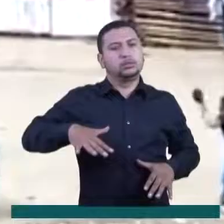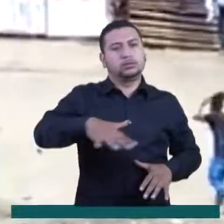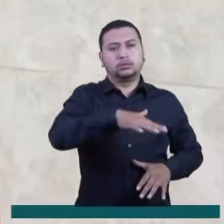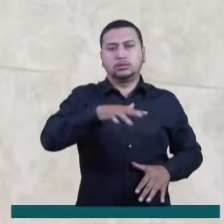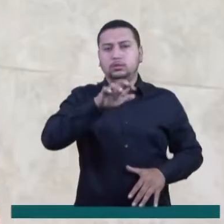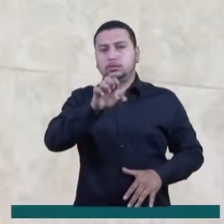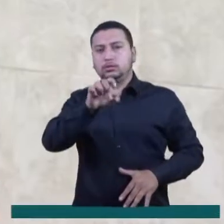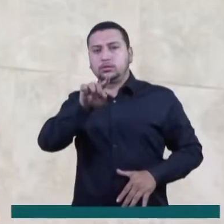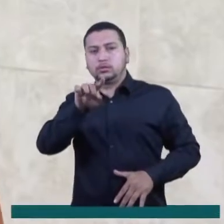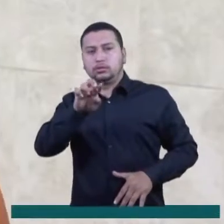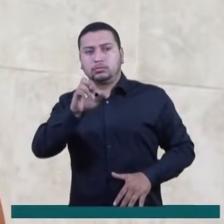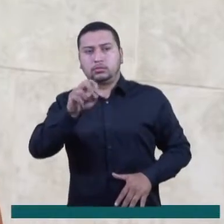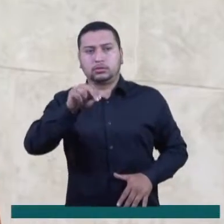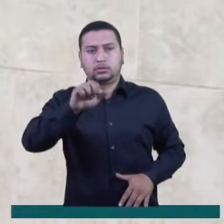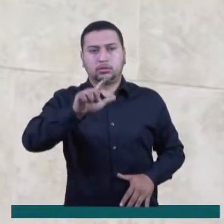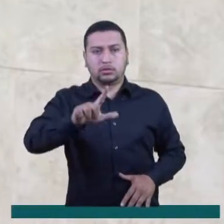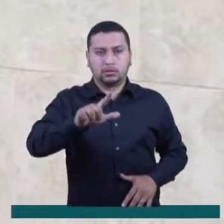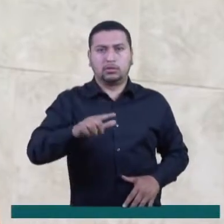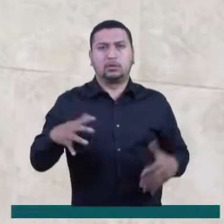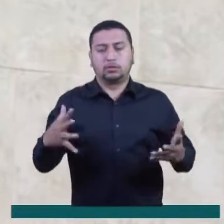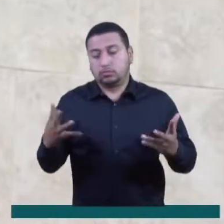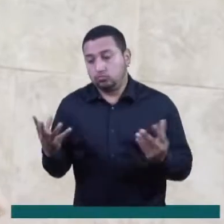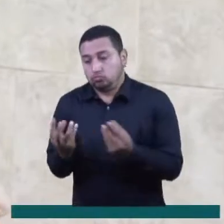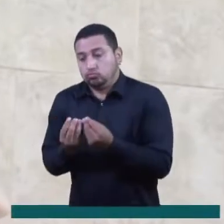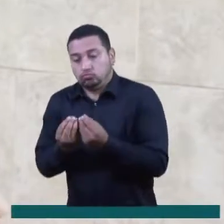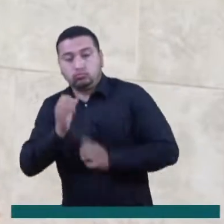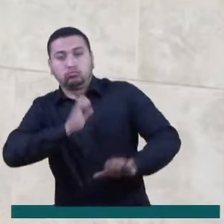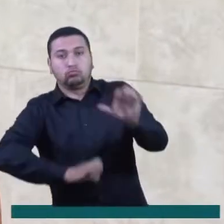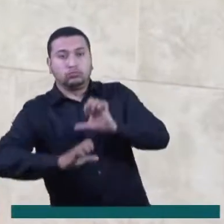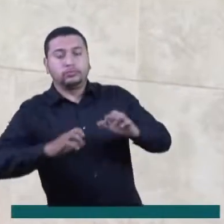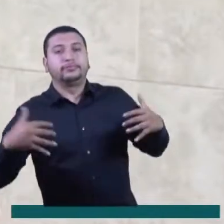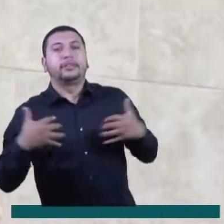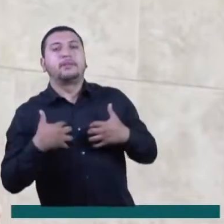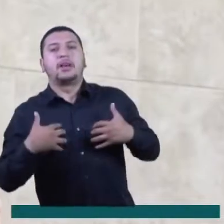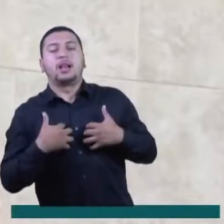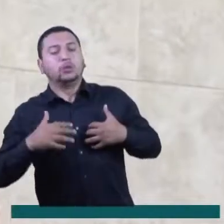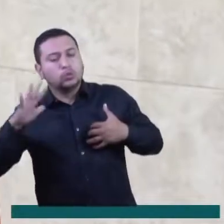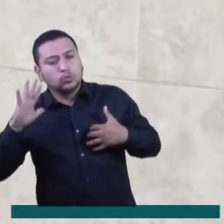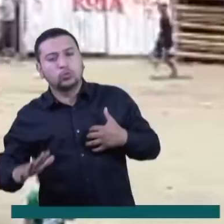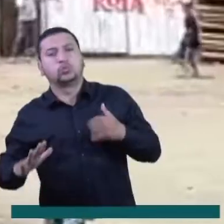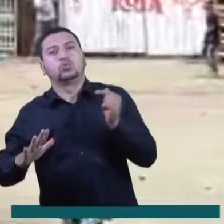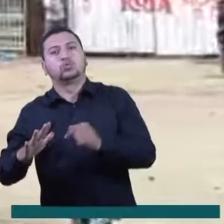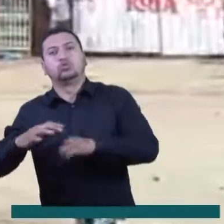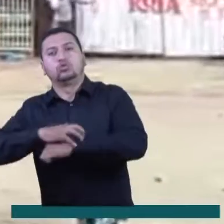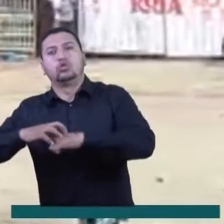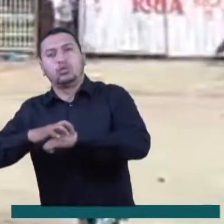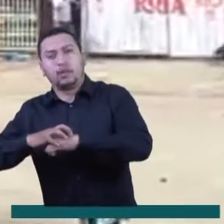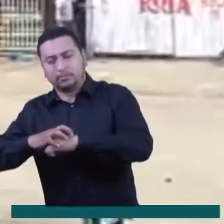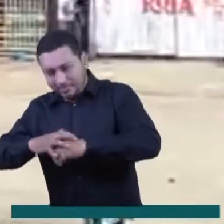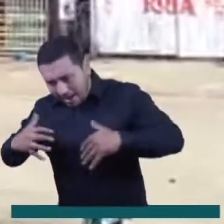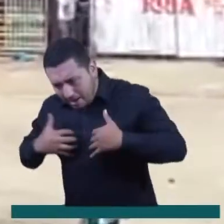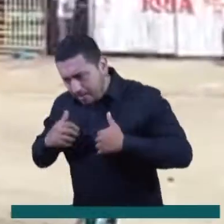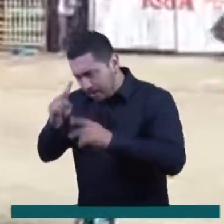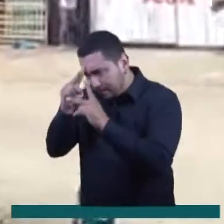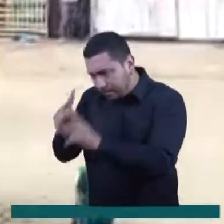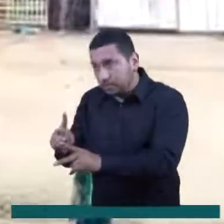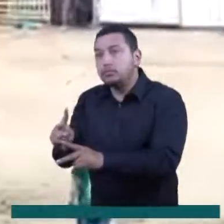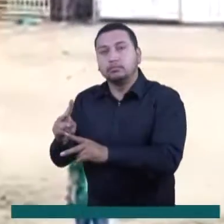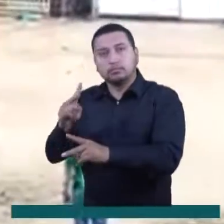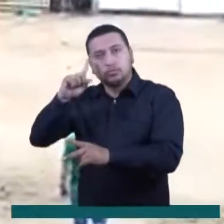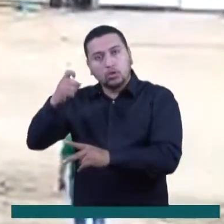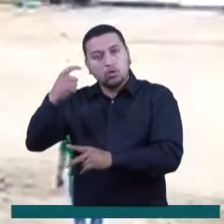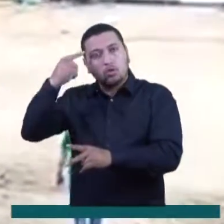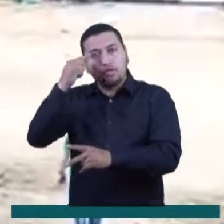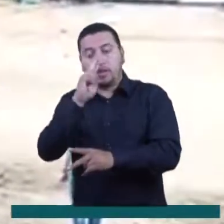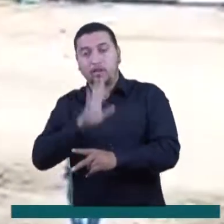permitidos. En nombre de los animalistas del Tolima y de los animales, queremos solicitarle al gobierno